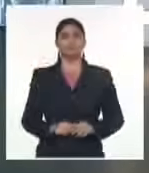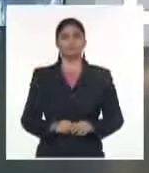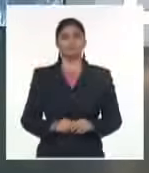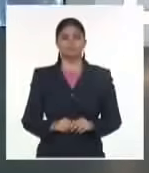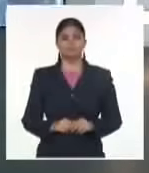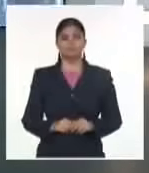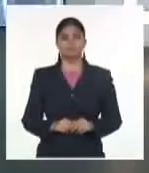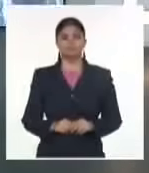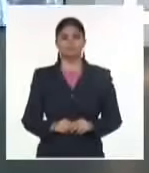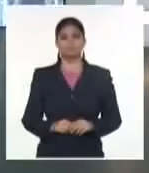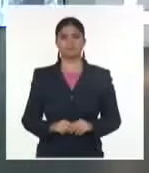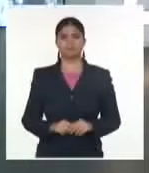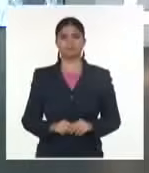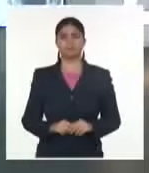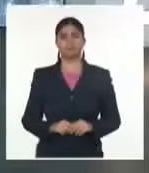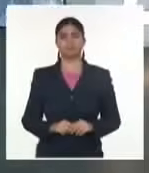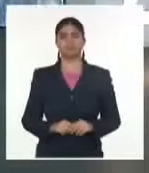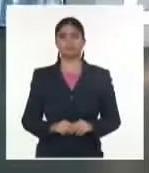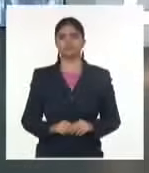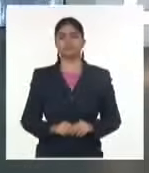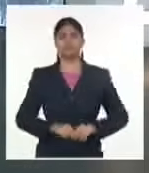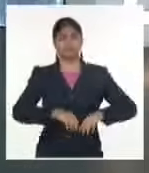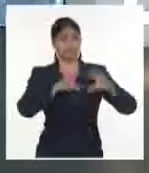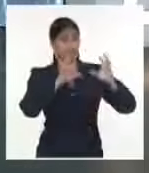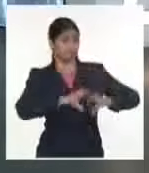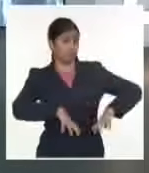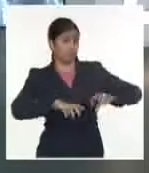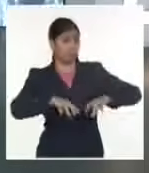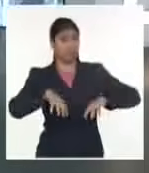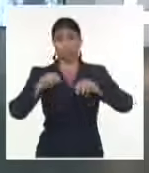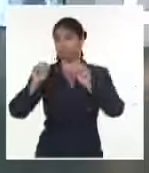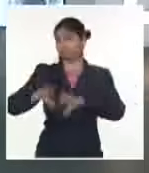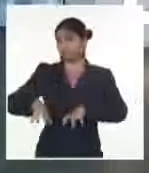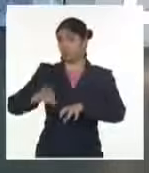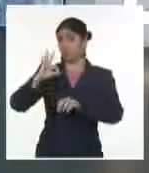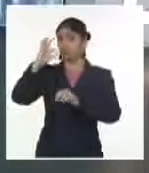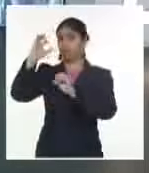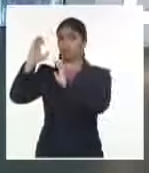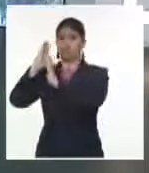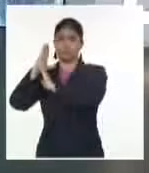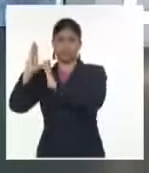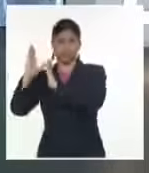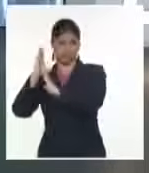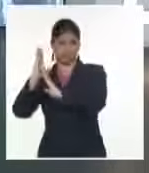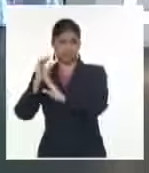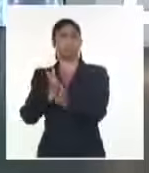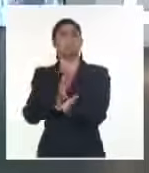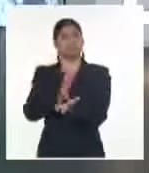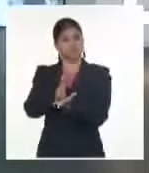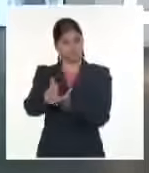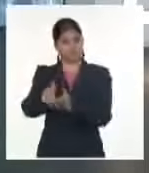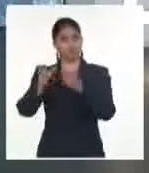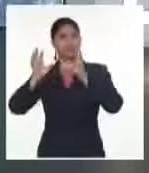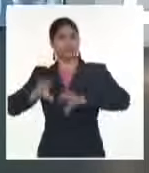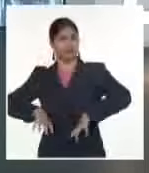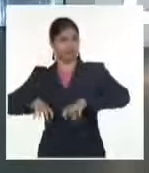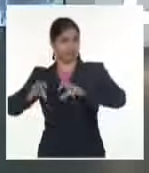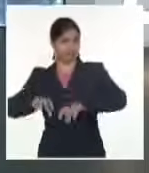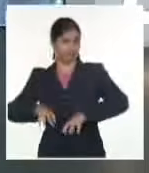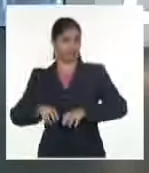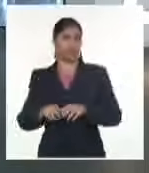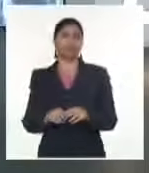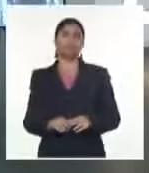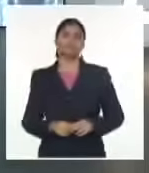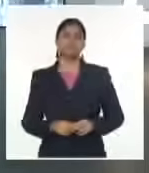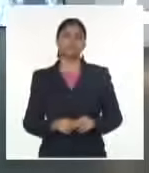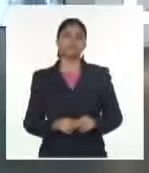durante las últimas jornadas en la parte occidental del país y hoy pues va a favorecer algunas precipitaciones en el occidente, en el resto del territorio, aunque han predominado los nublados,